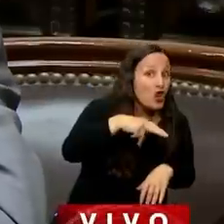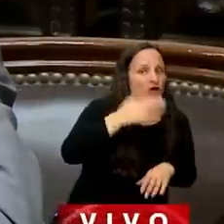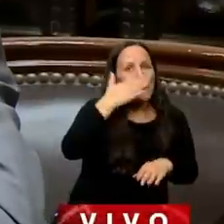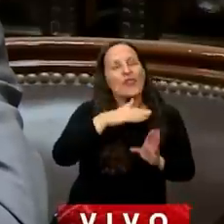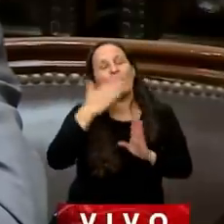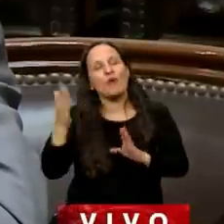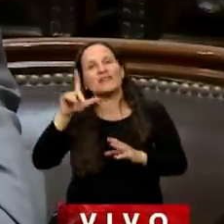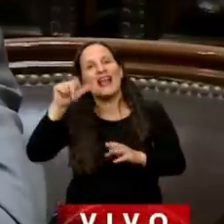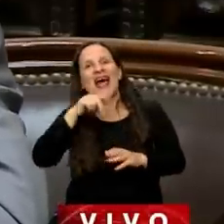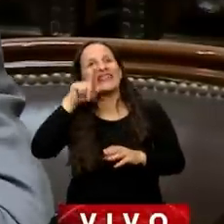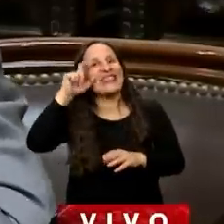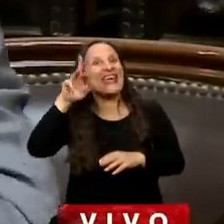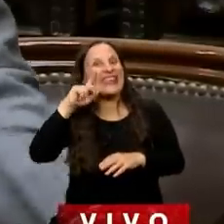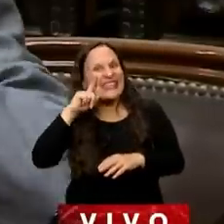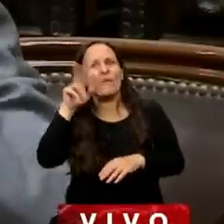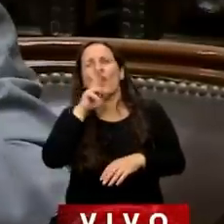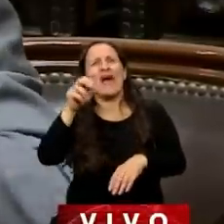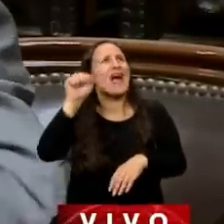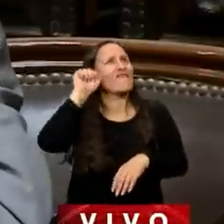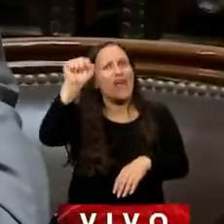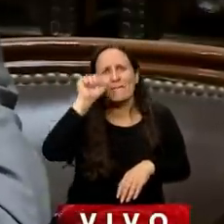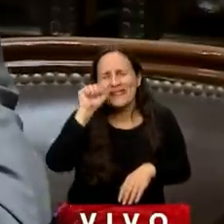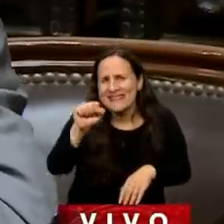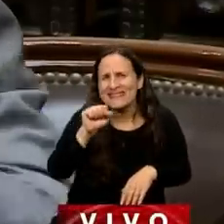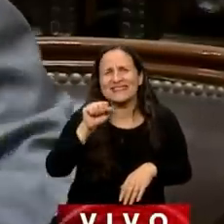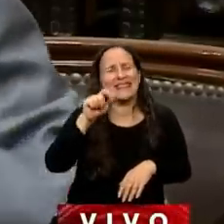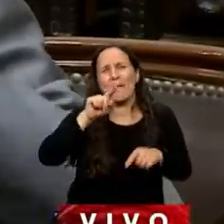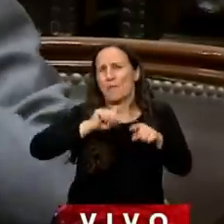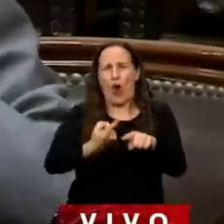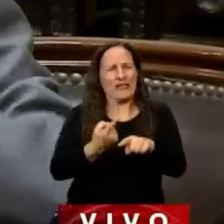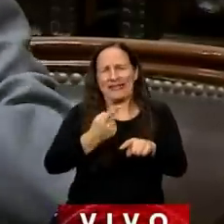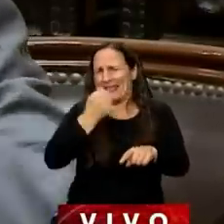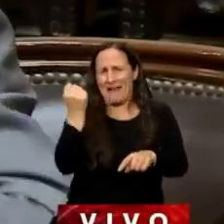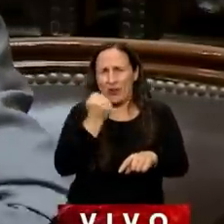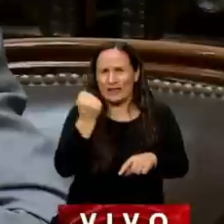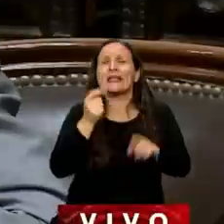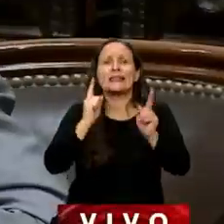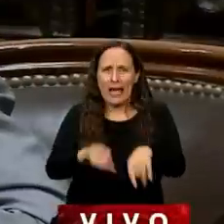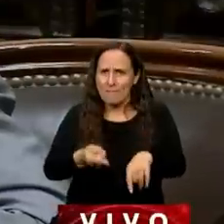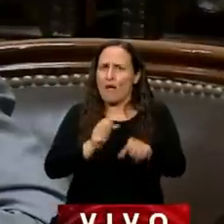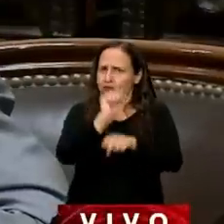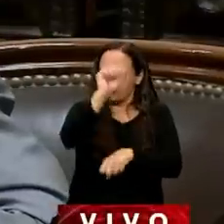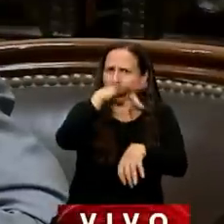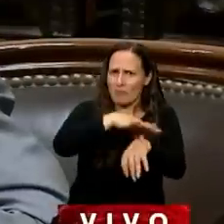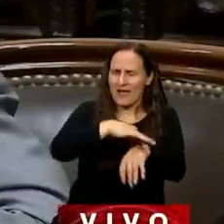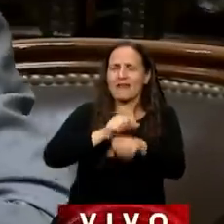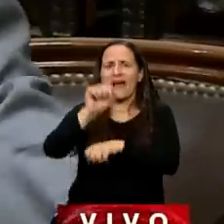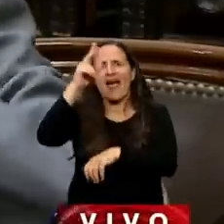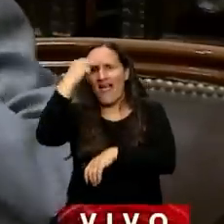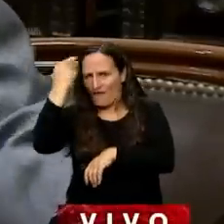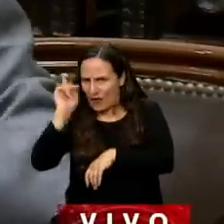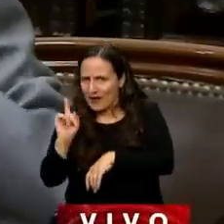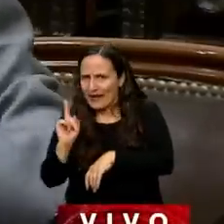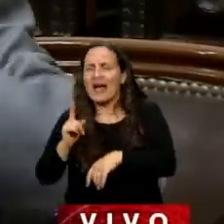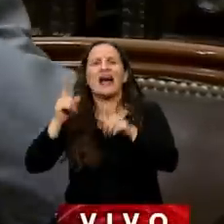Julieta Lanteri, que no solo fue una feminista y una política de primer nivel, sino también médica y enfermera.